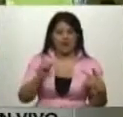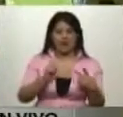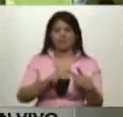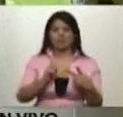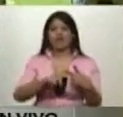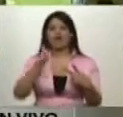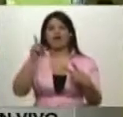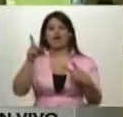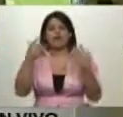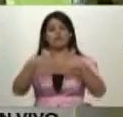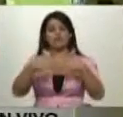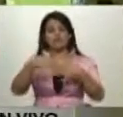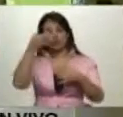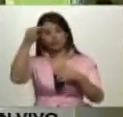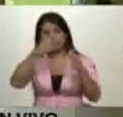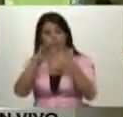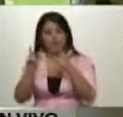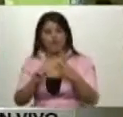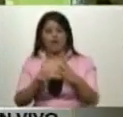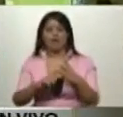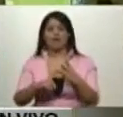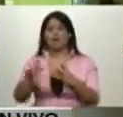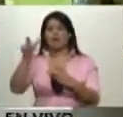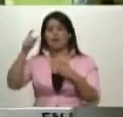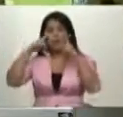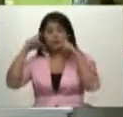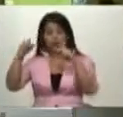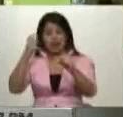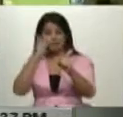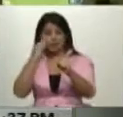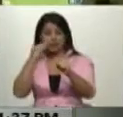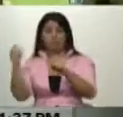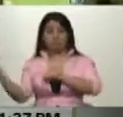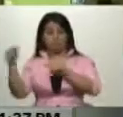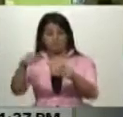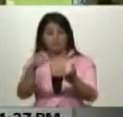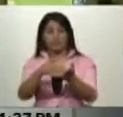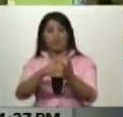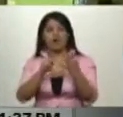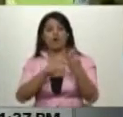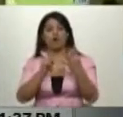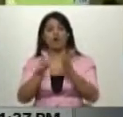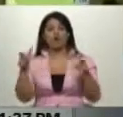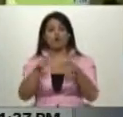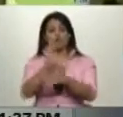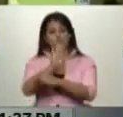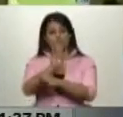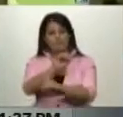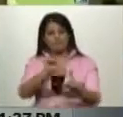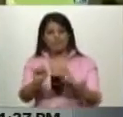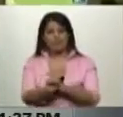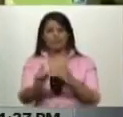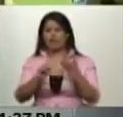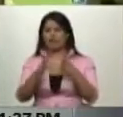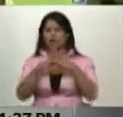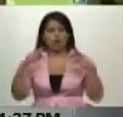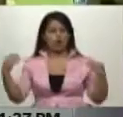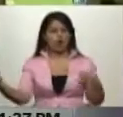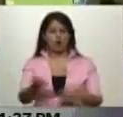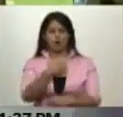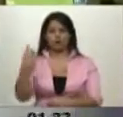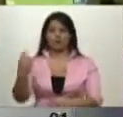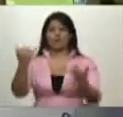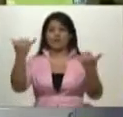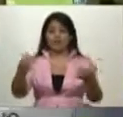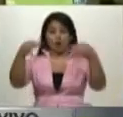semillas, participaron los consejos comunales, comunas, movimientos ecosocialistas, movimientos ecologistas, y que finalmente, bueno, tenemos una ley construida